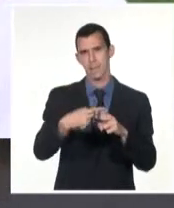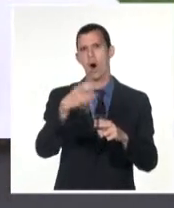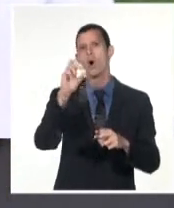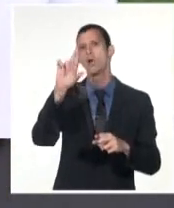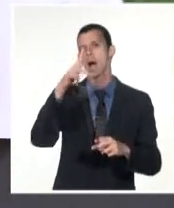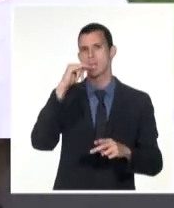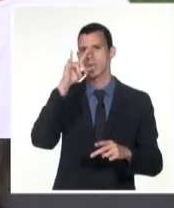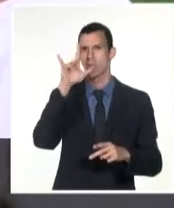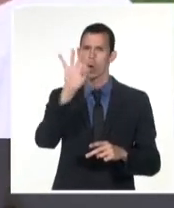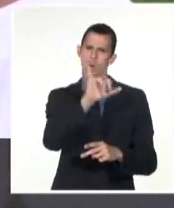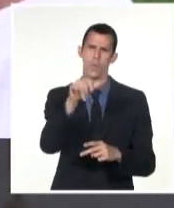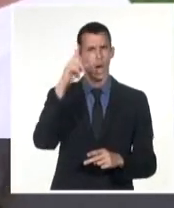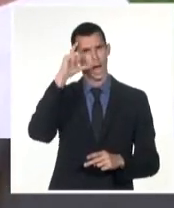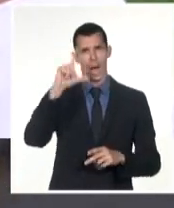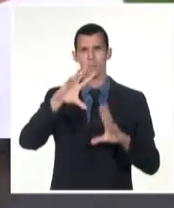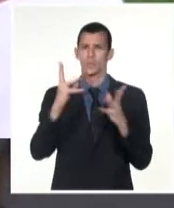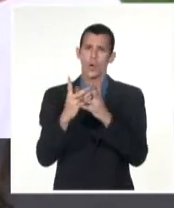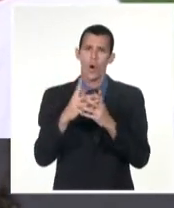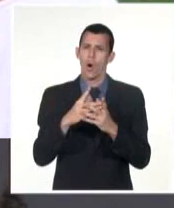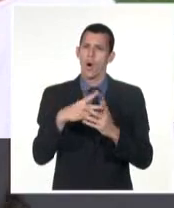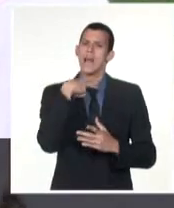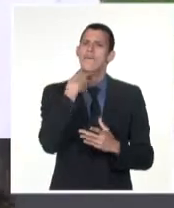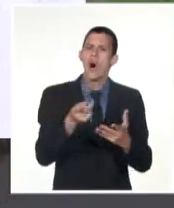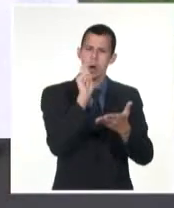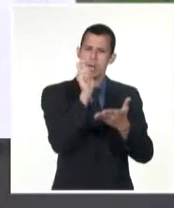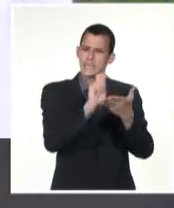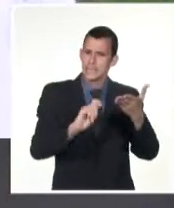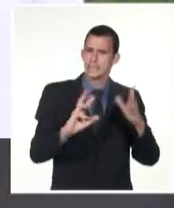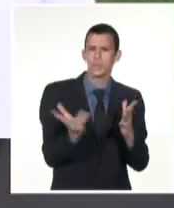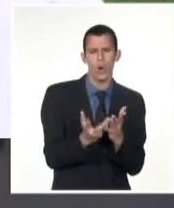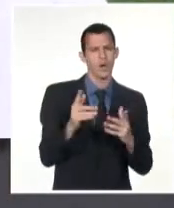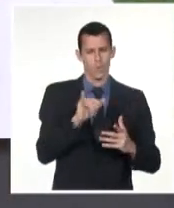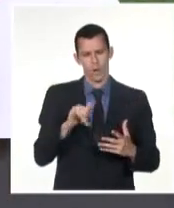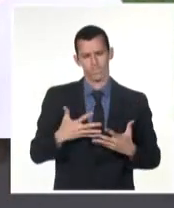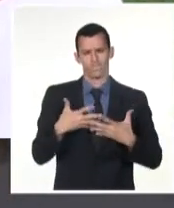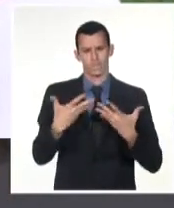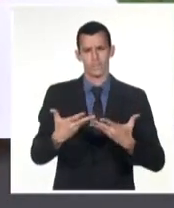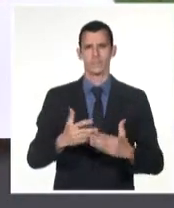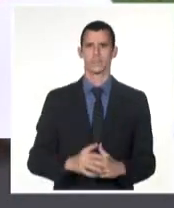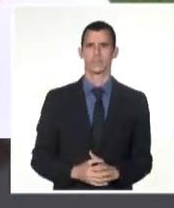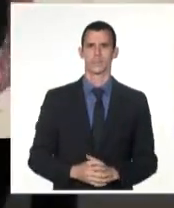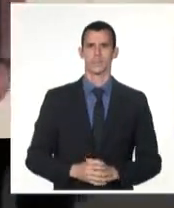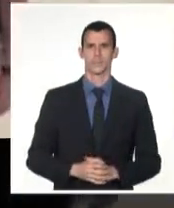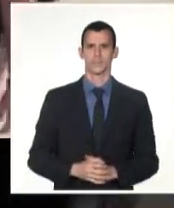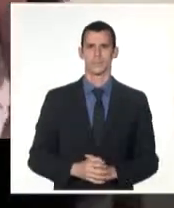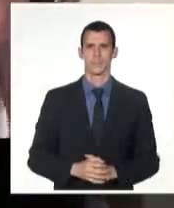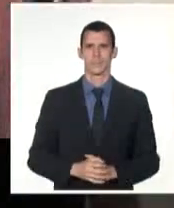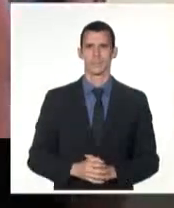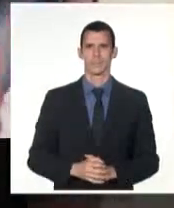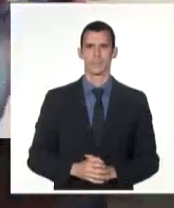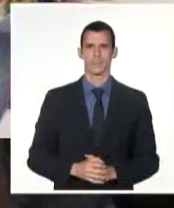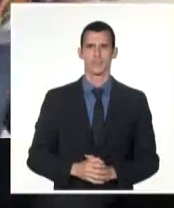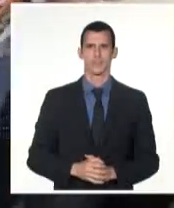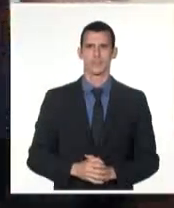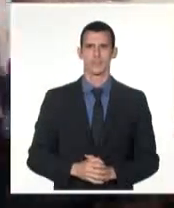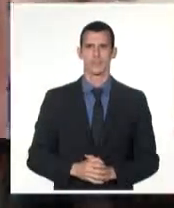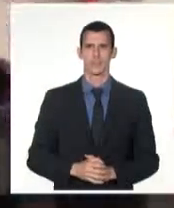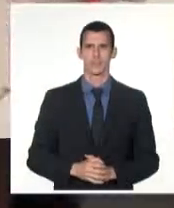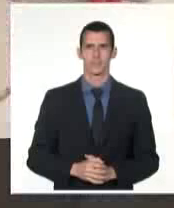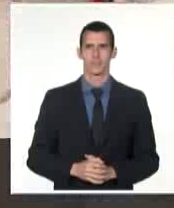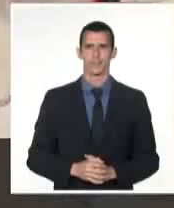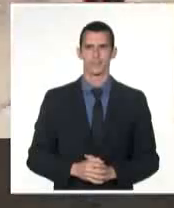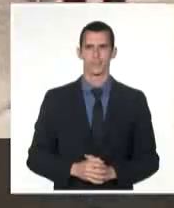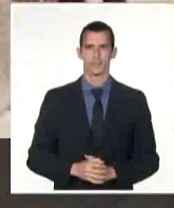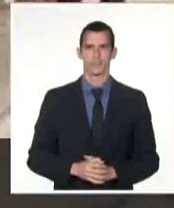motivaciones especiales que tenemos, que también queremos hacerla extensiva al grupo Amanecer. La peregrinación hasta la tumba